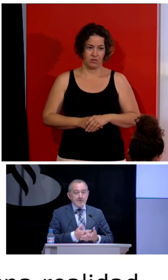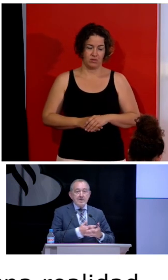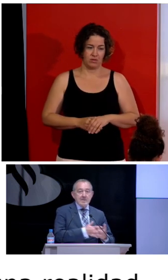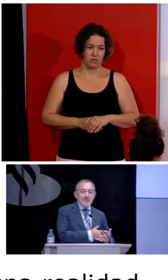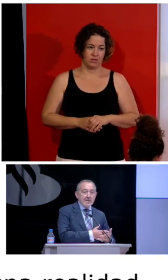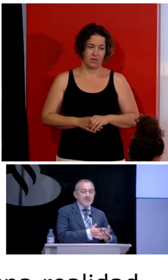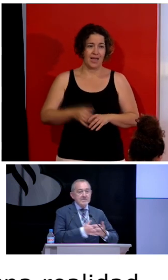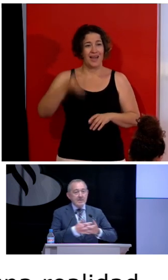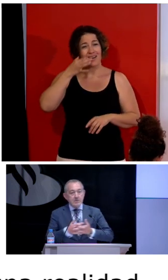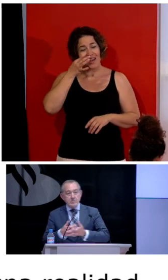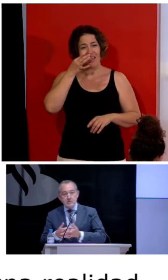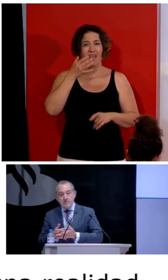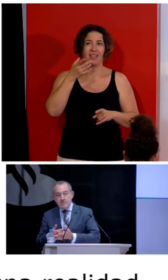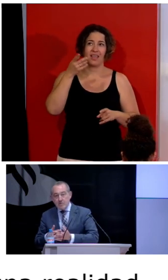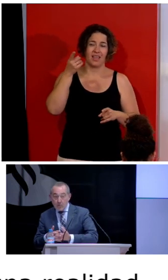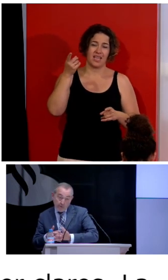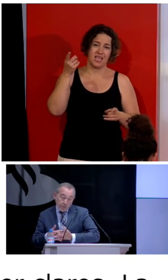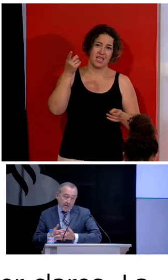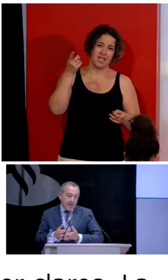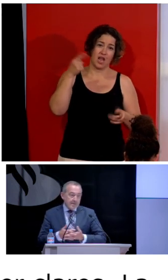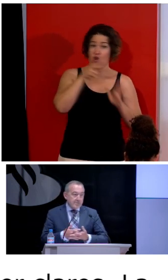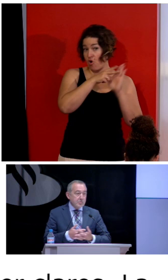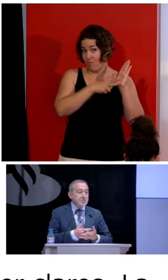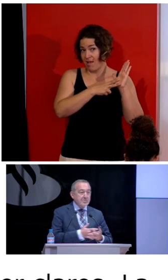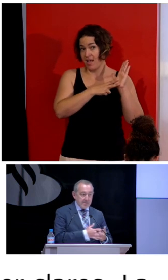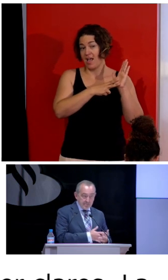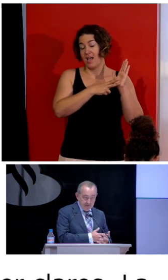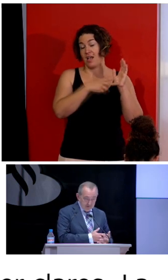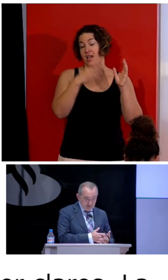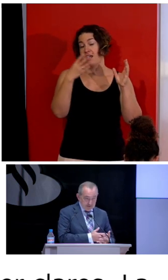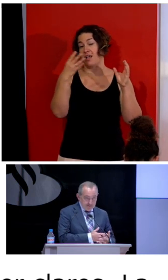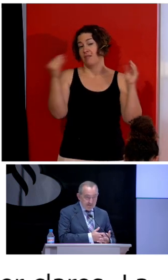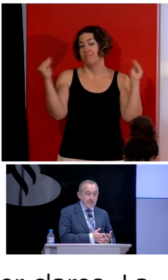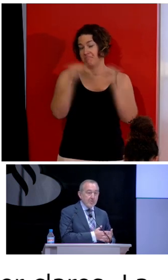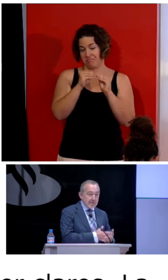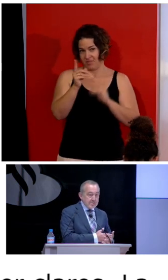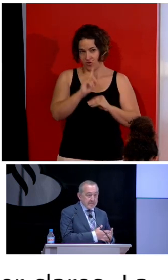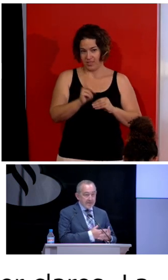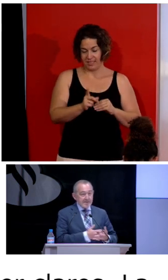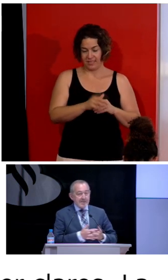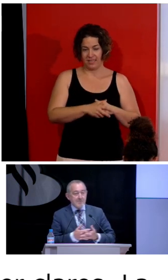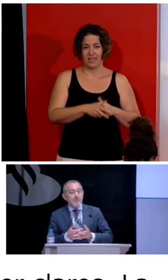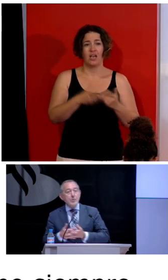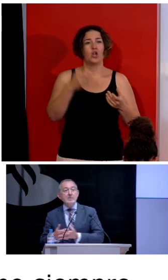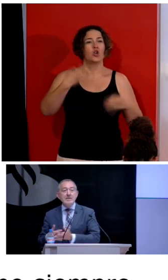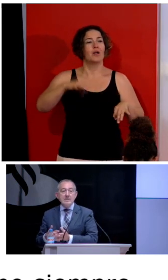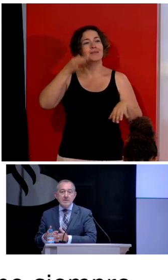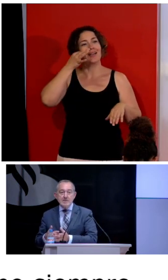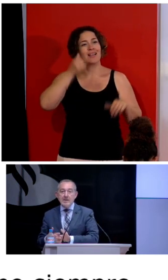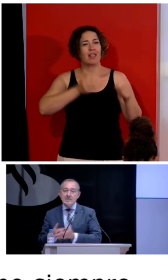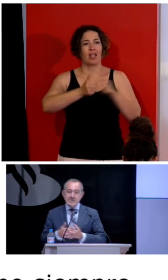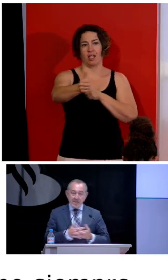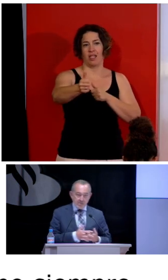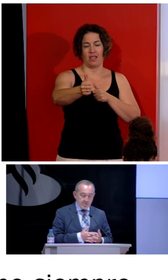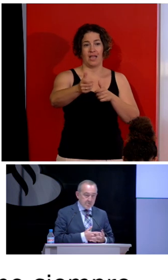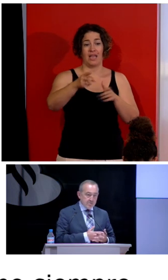La realidad y la legislación o la norma no siempre van parejos. Y normalmente la realidad va por delante de